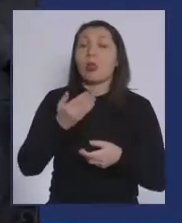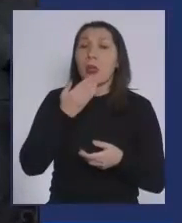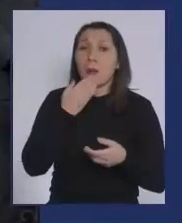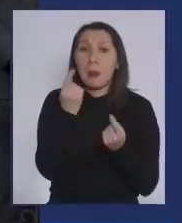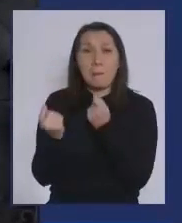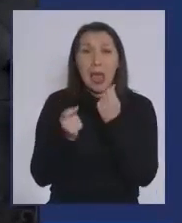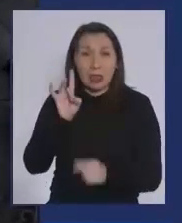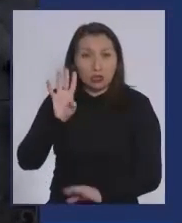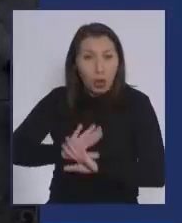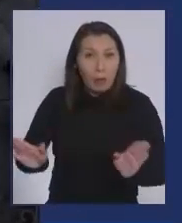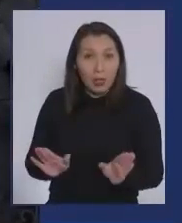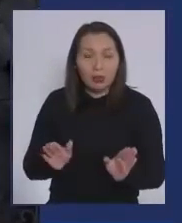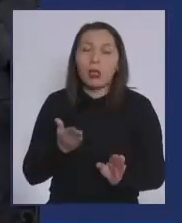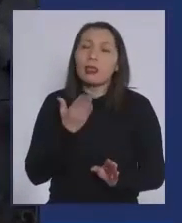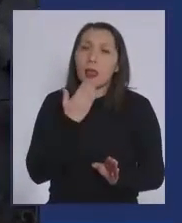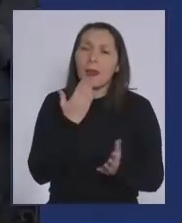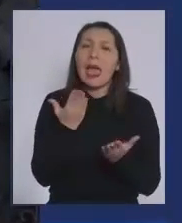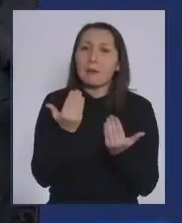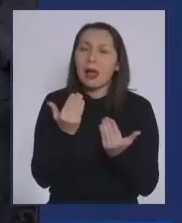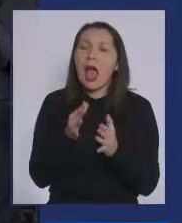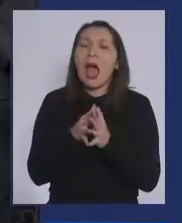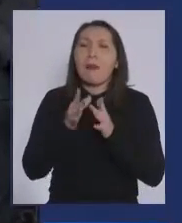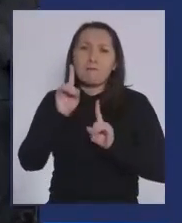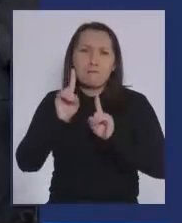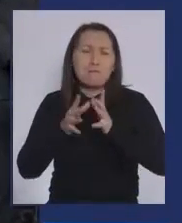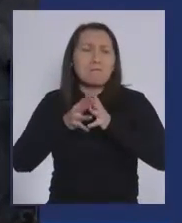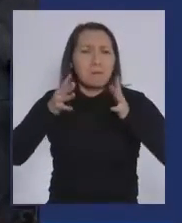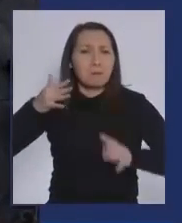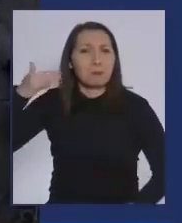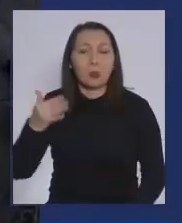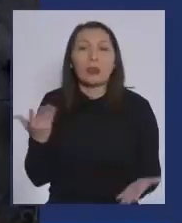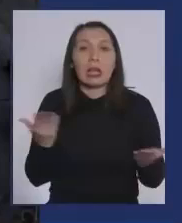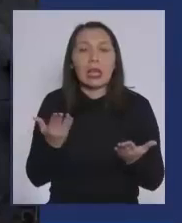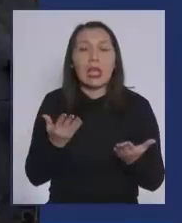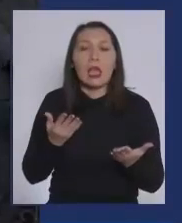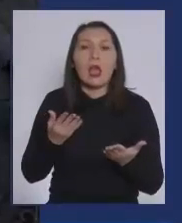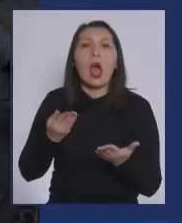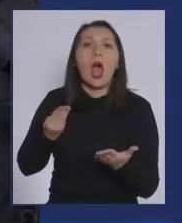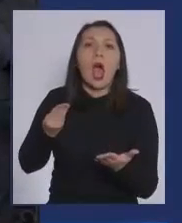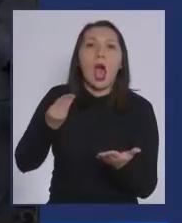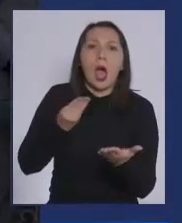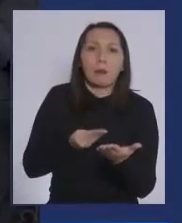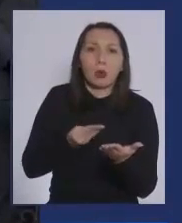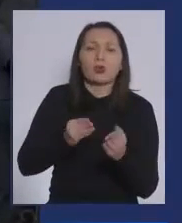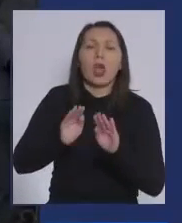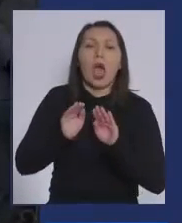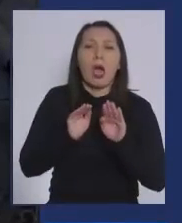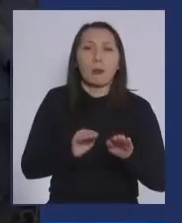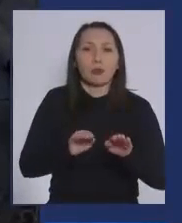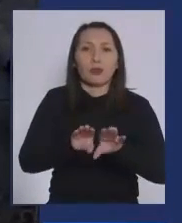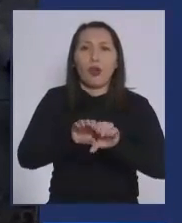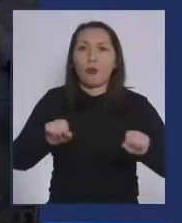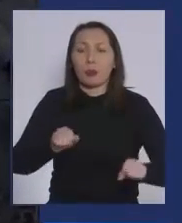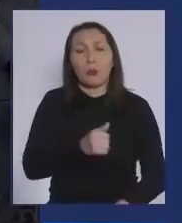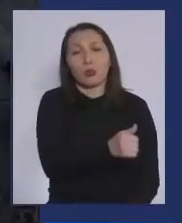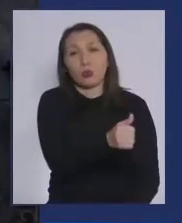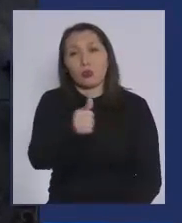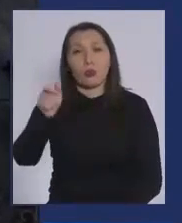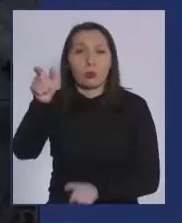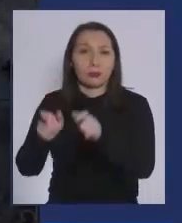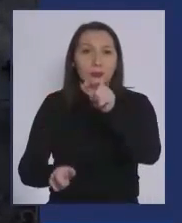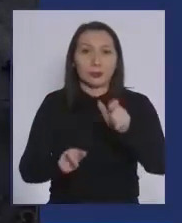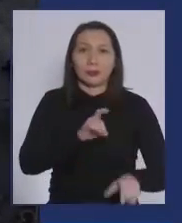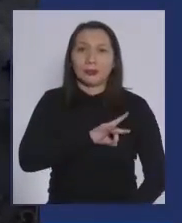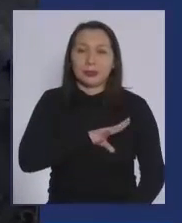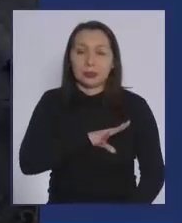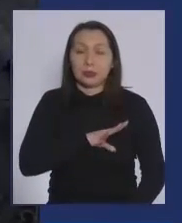que recursos va a requerir algo más importante es el aporte el apoyo y el compromiso de todos los chilenos